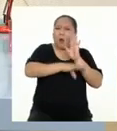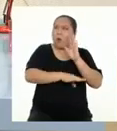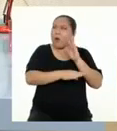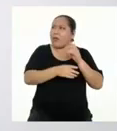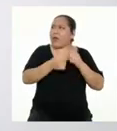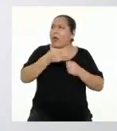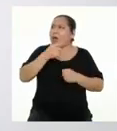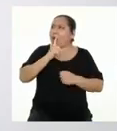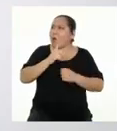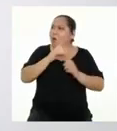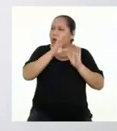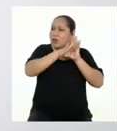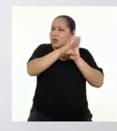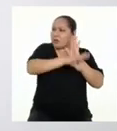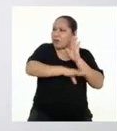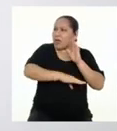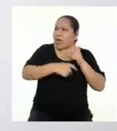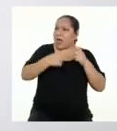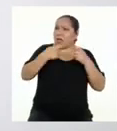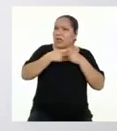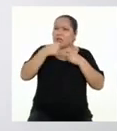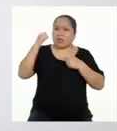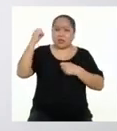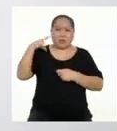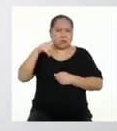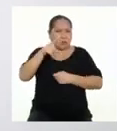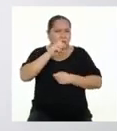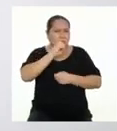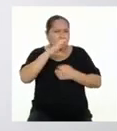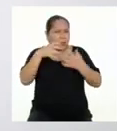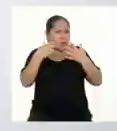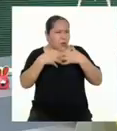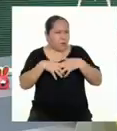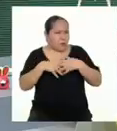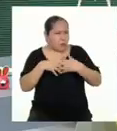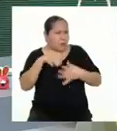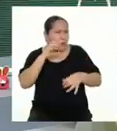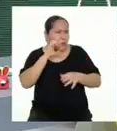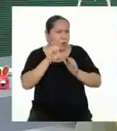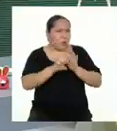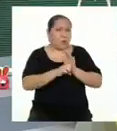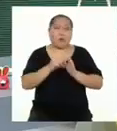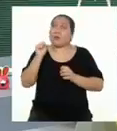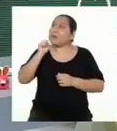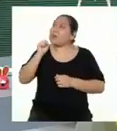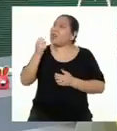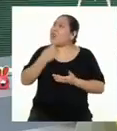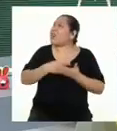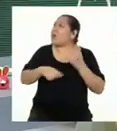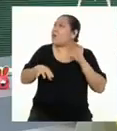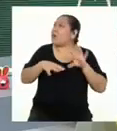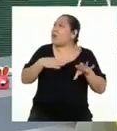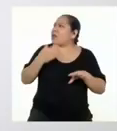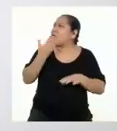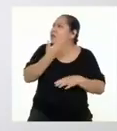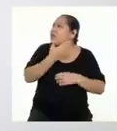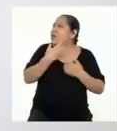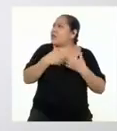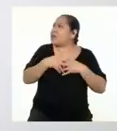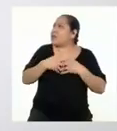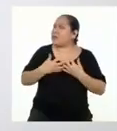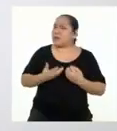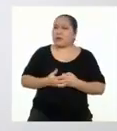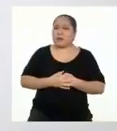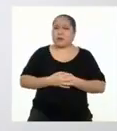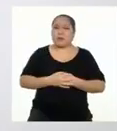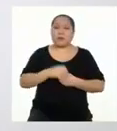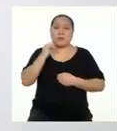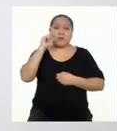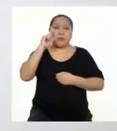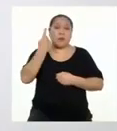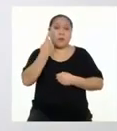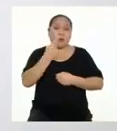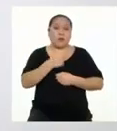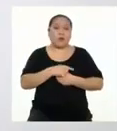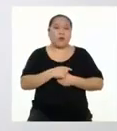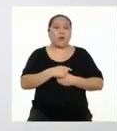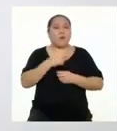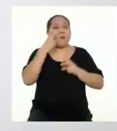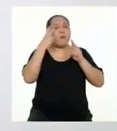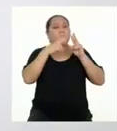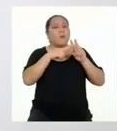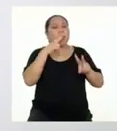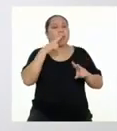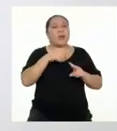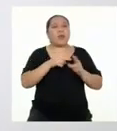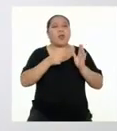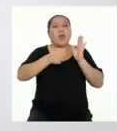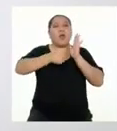agua y energía? ¿Te refieres a las empresas, por ejemplo? Ajá, ¿qué podrían hacer ellas? Primero, tendrían que medir